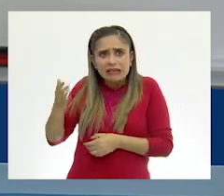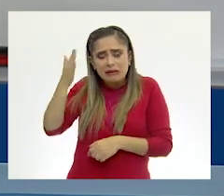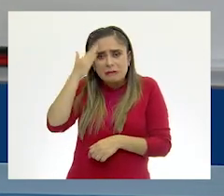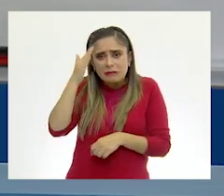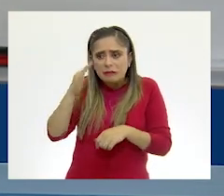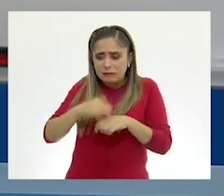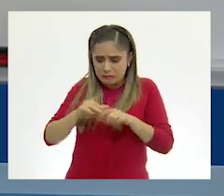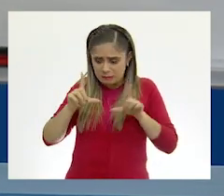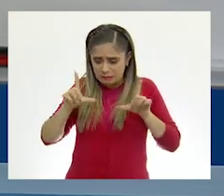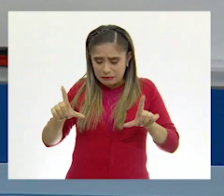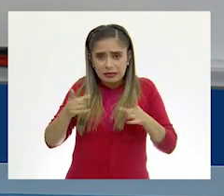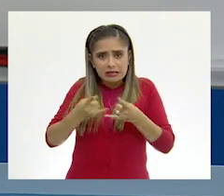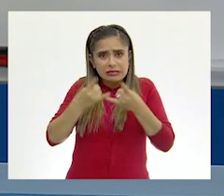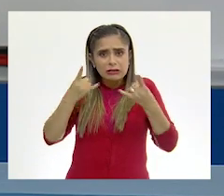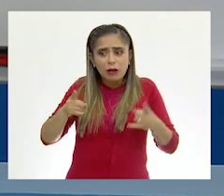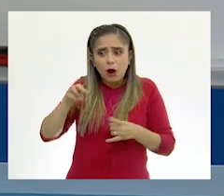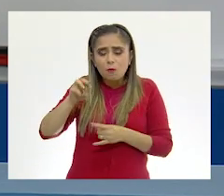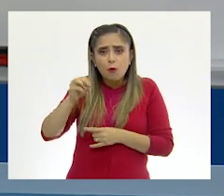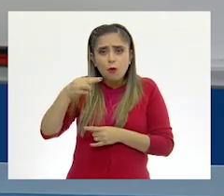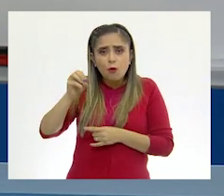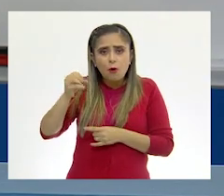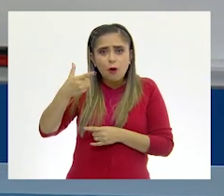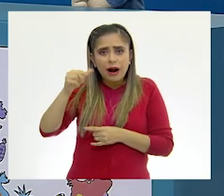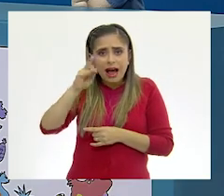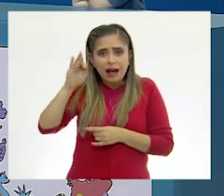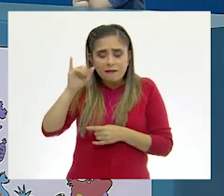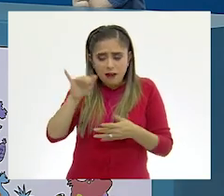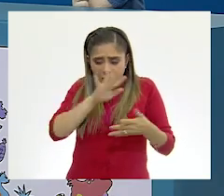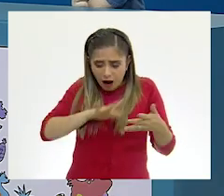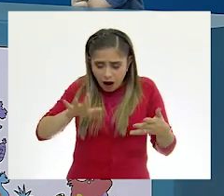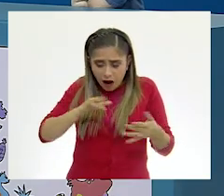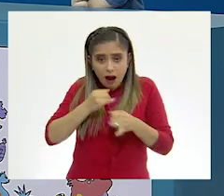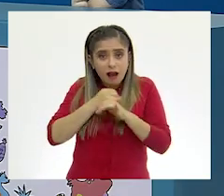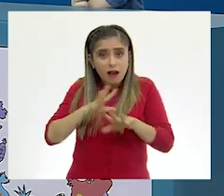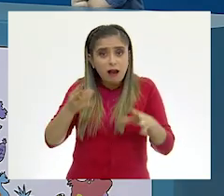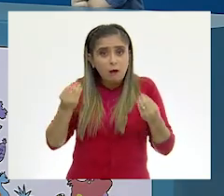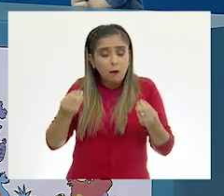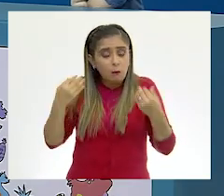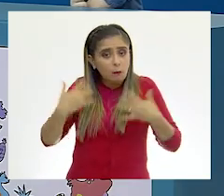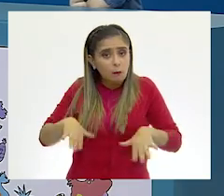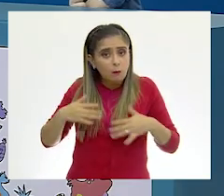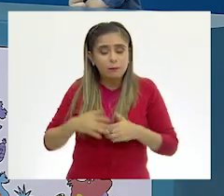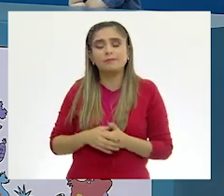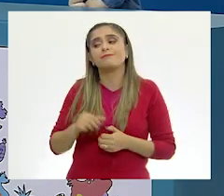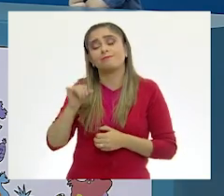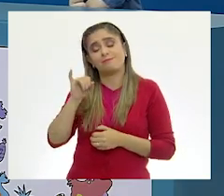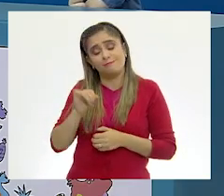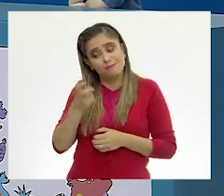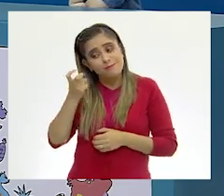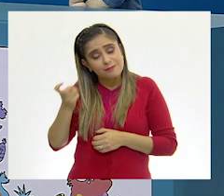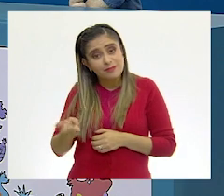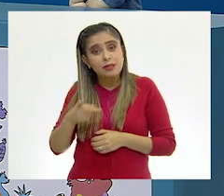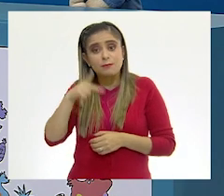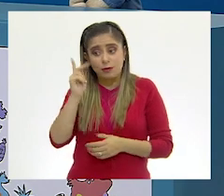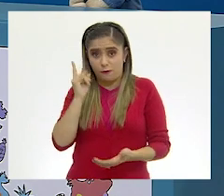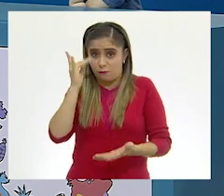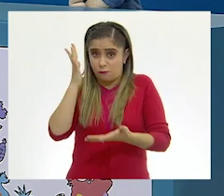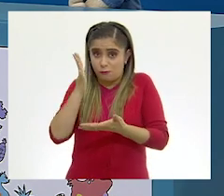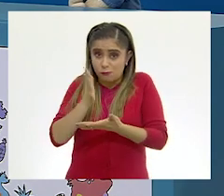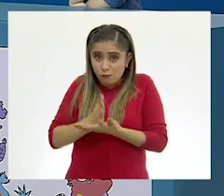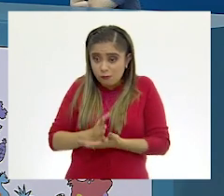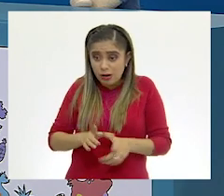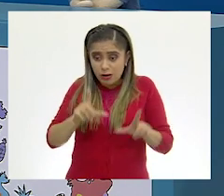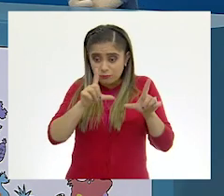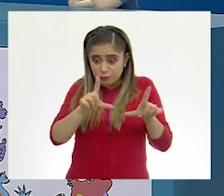de las monografías. Es maravilloso. Así es, pero ¿qué creen? Que no solo tenemos esas